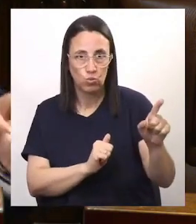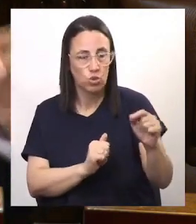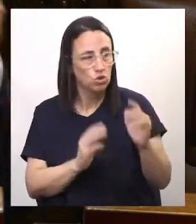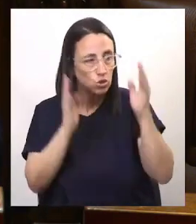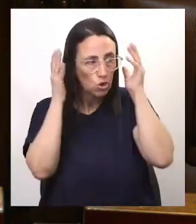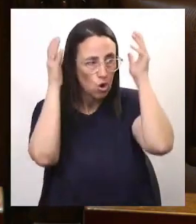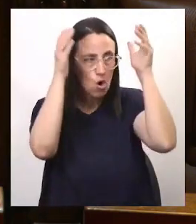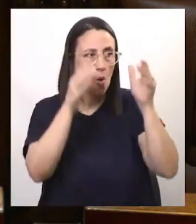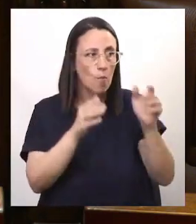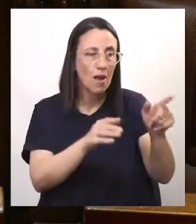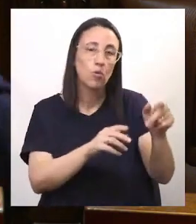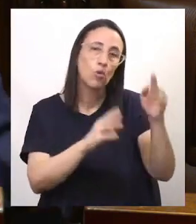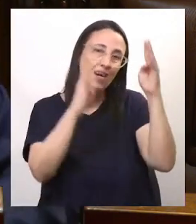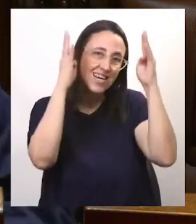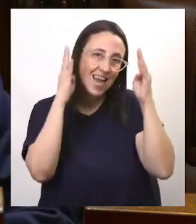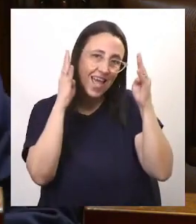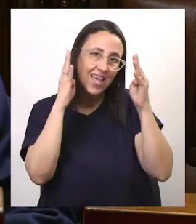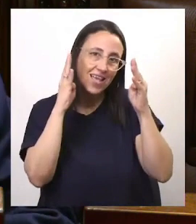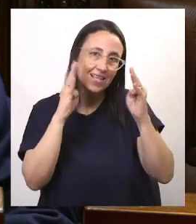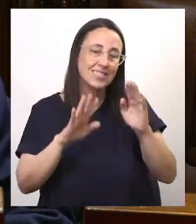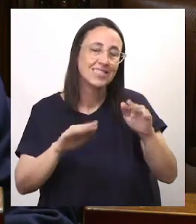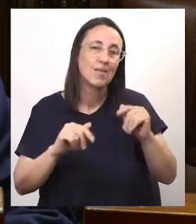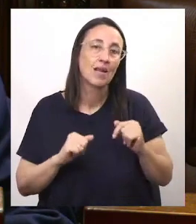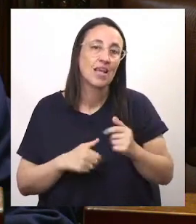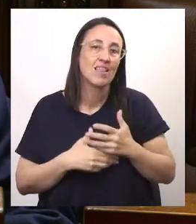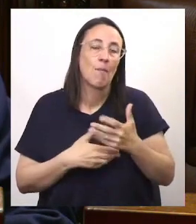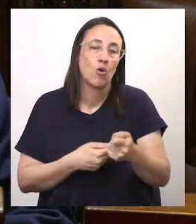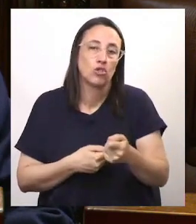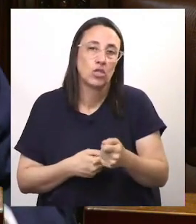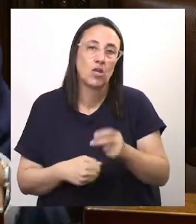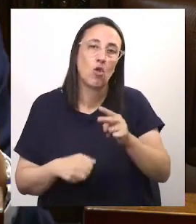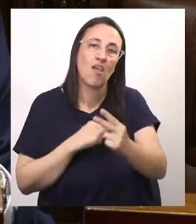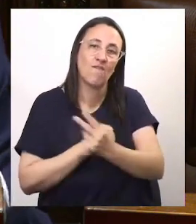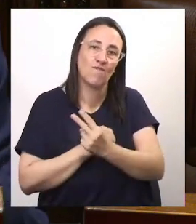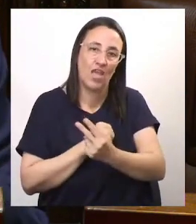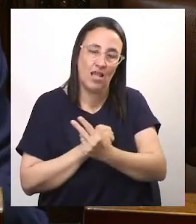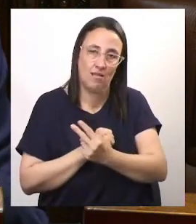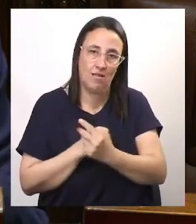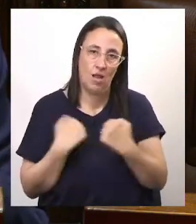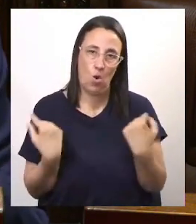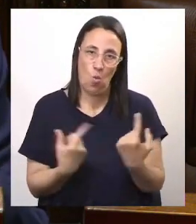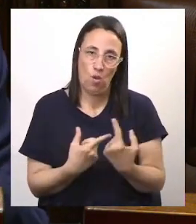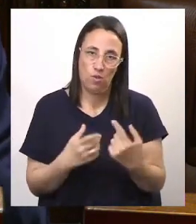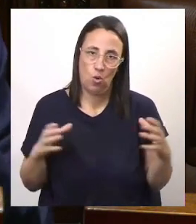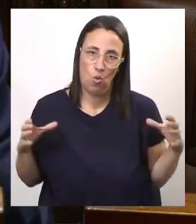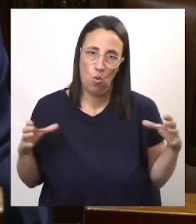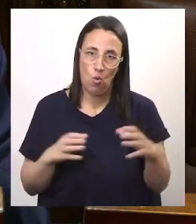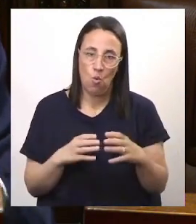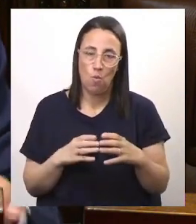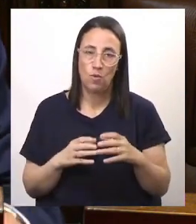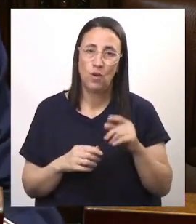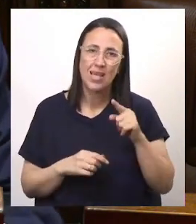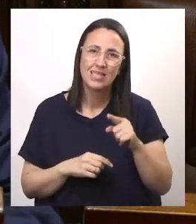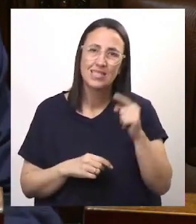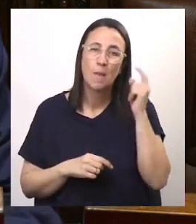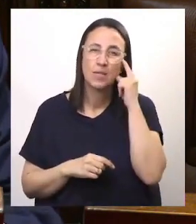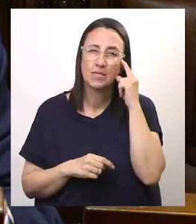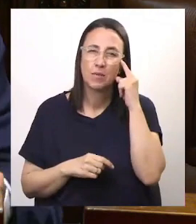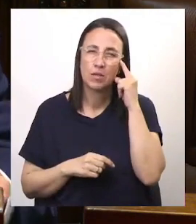Rey y Señor para que defendáis nuestros fueros. Ha estado en el